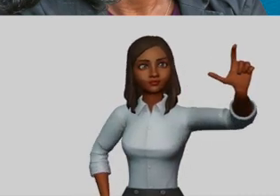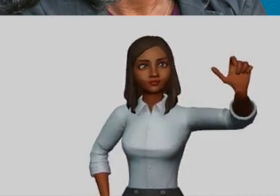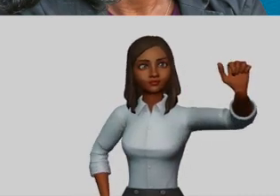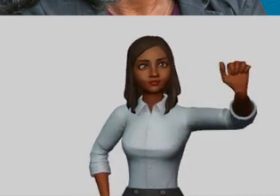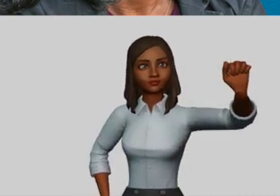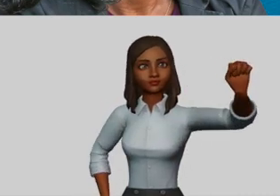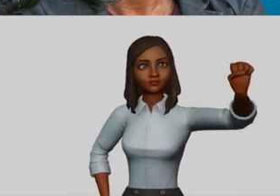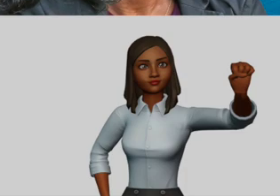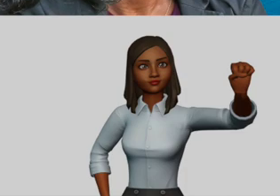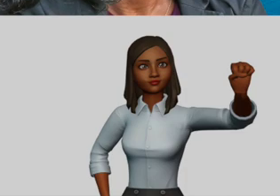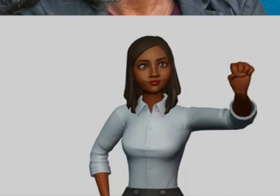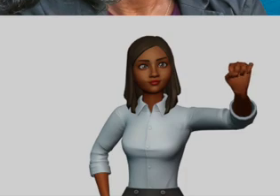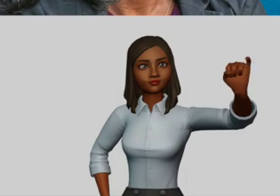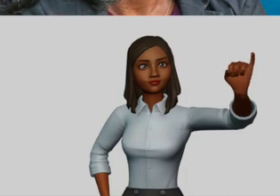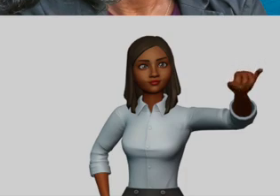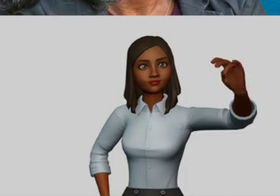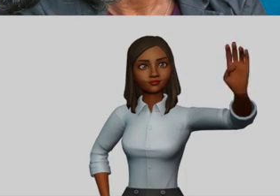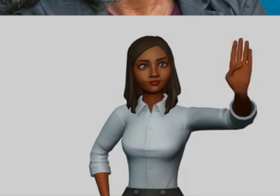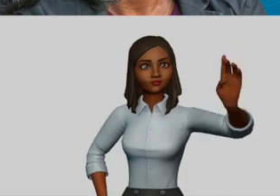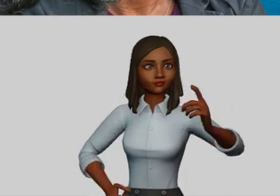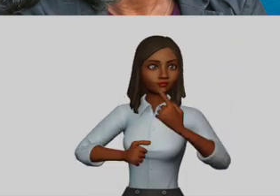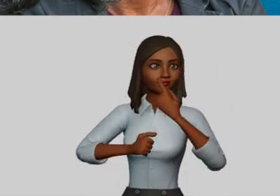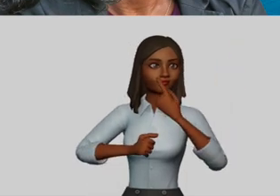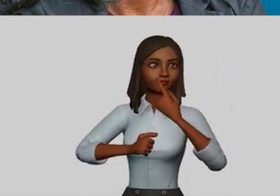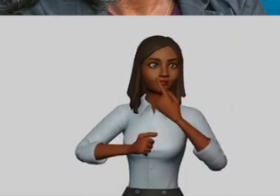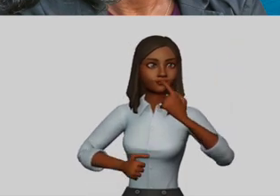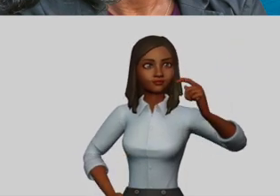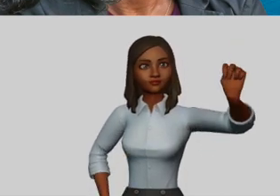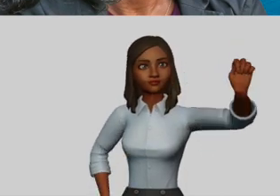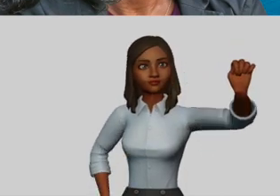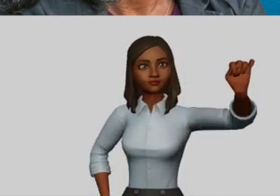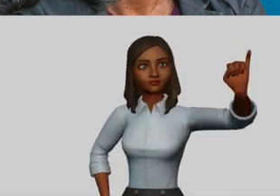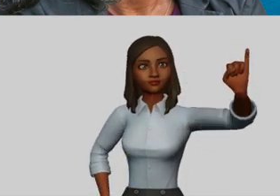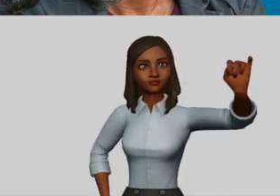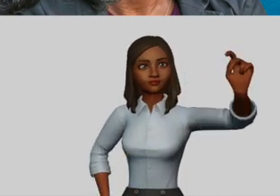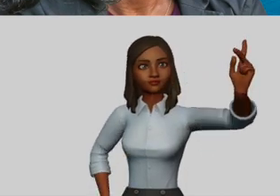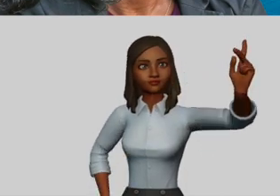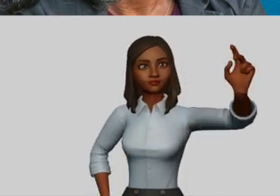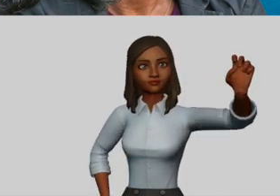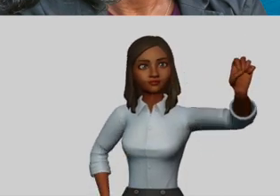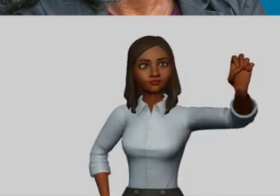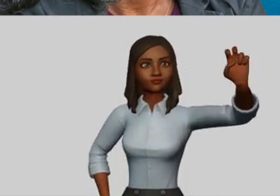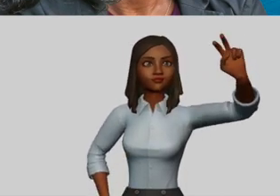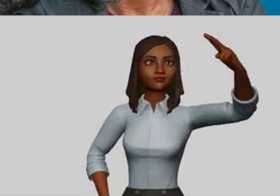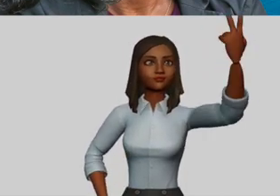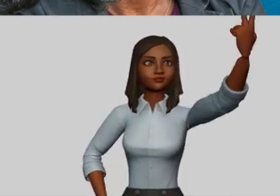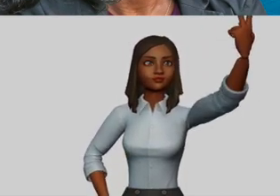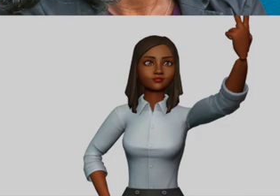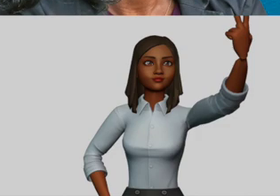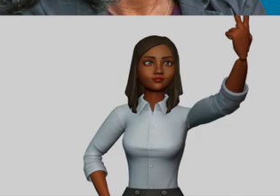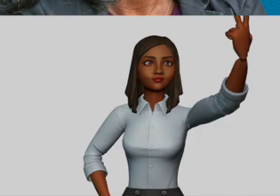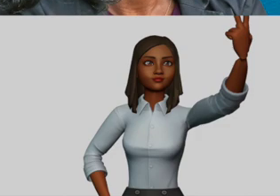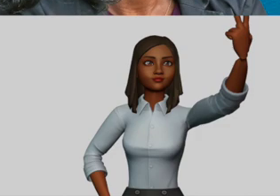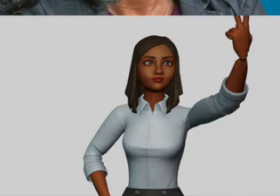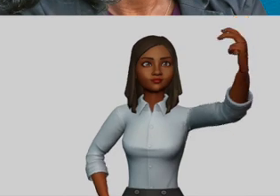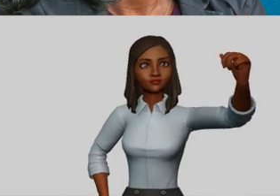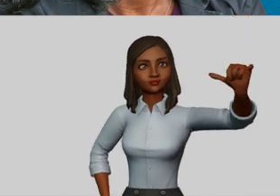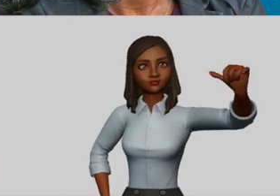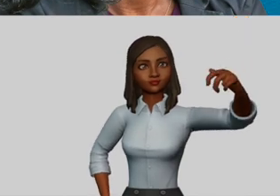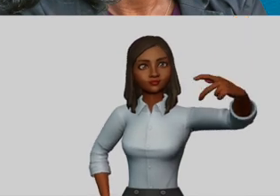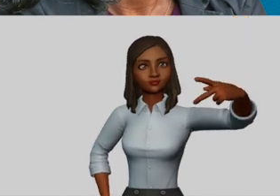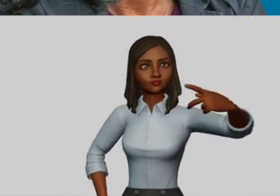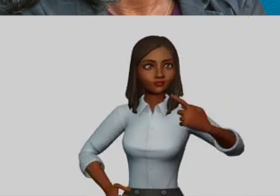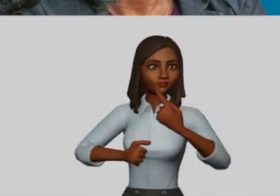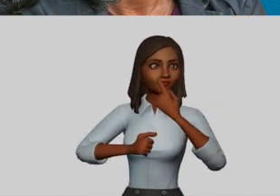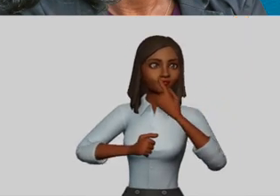Dejé, no lo niego, fue algo bien difícil para mí porque mis padres, lo que yo tanto quería era un trabajo